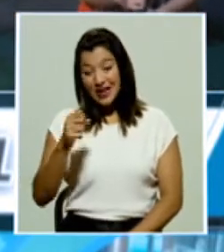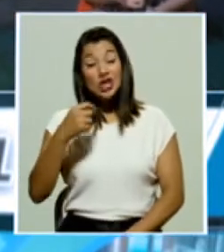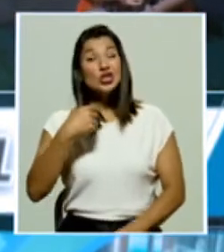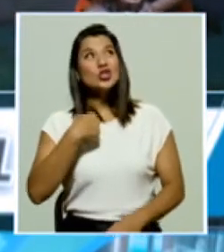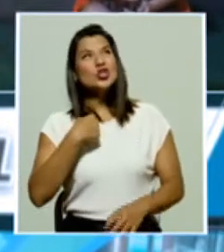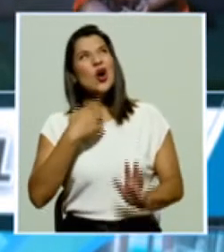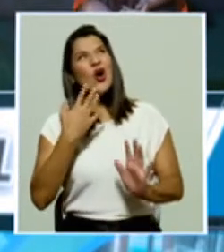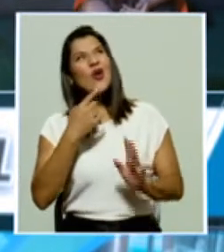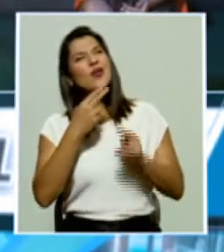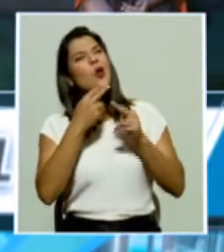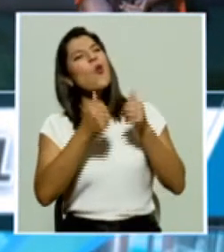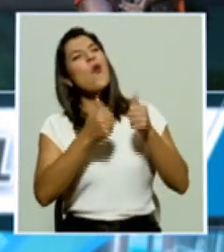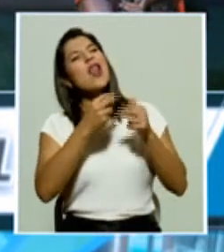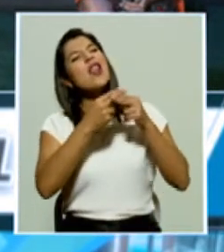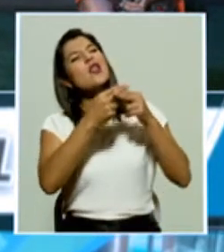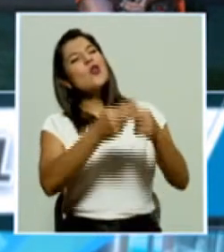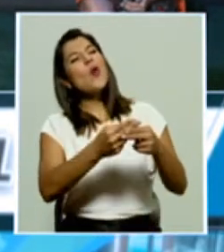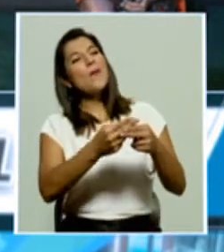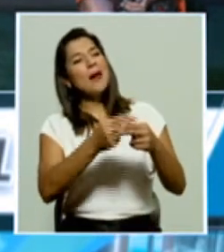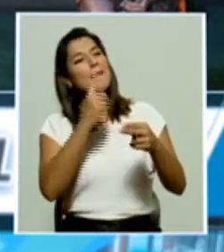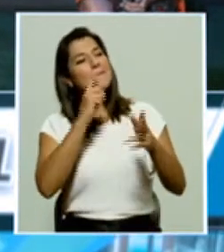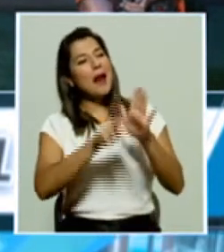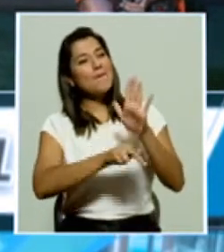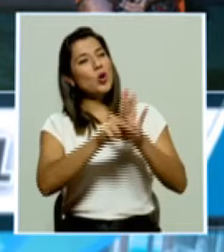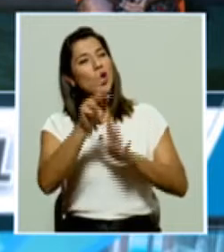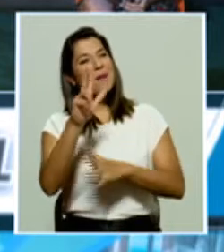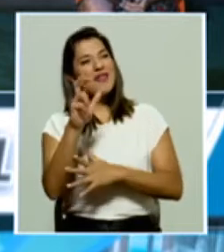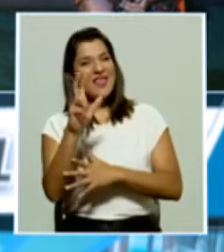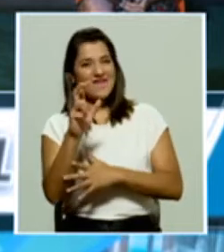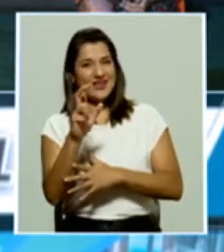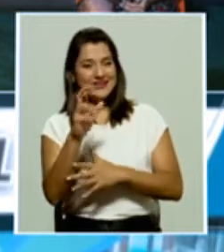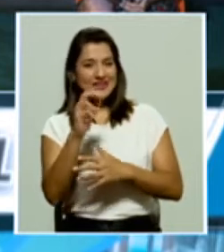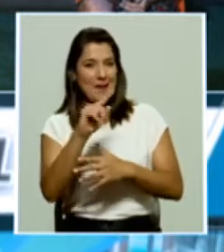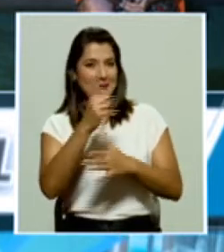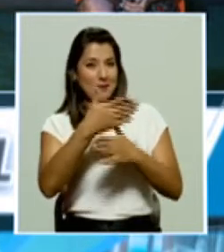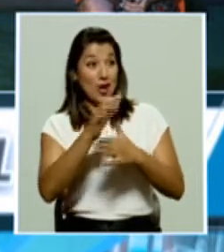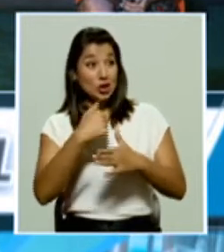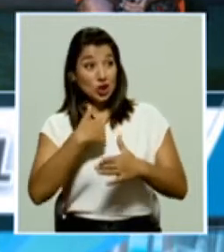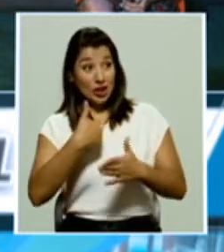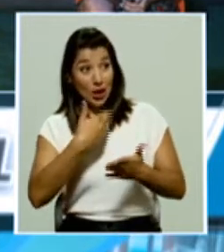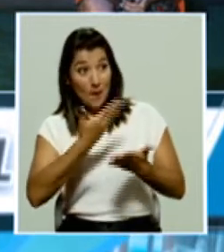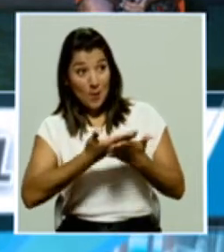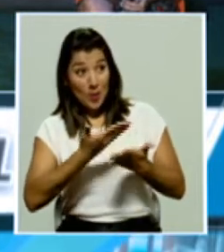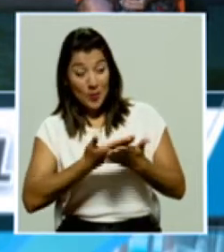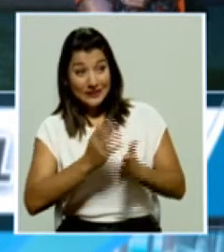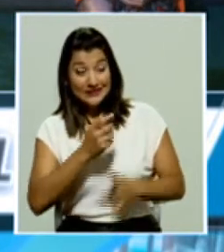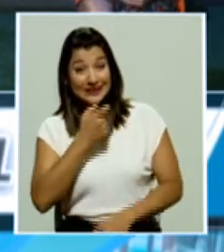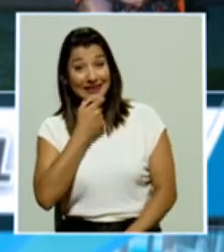serie para Netflix. Yo tengo una propuesta.